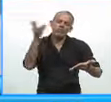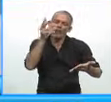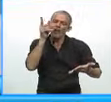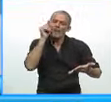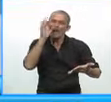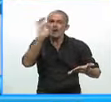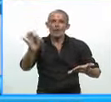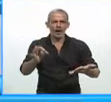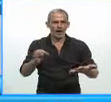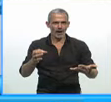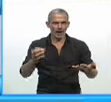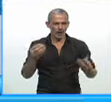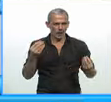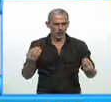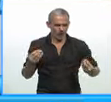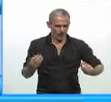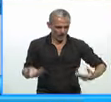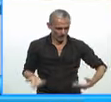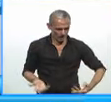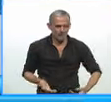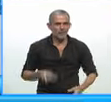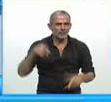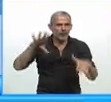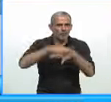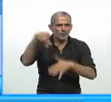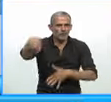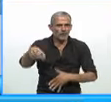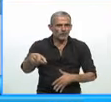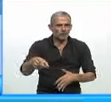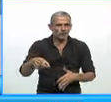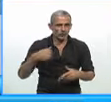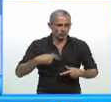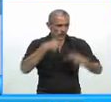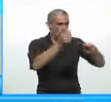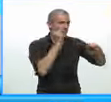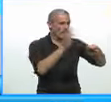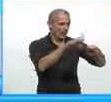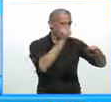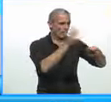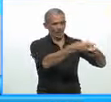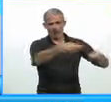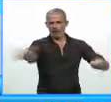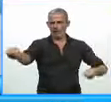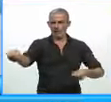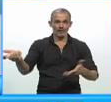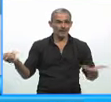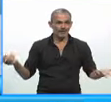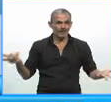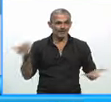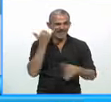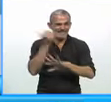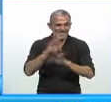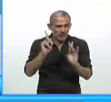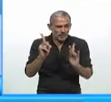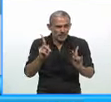mató que se le dé a tu viejo. Tu viejo te la da a vos y era para vos. Sí. Me vuelvo loco. Bueno. Me vuelvo loco.